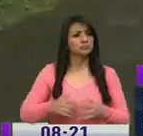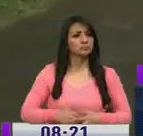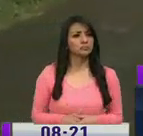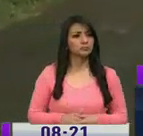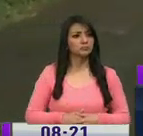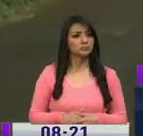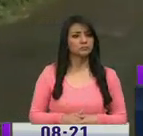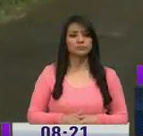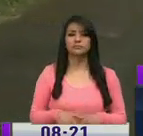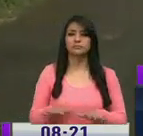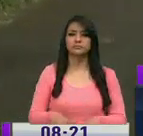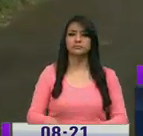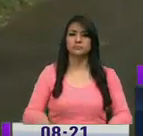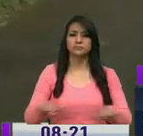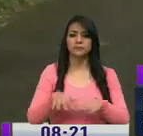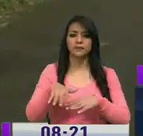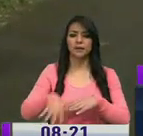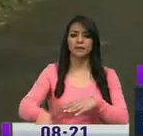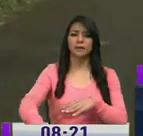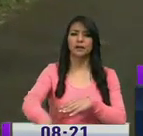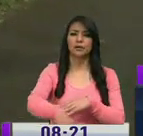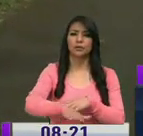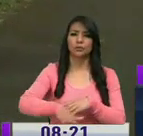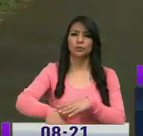el abajo por la...